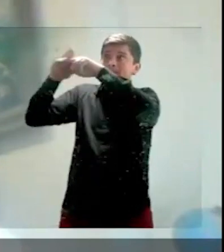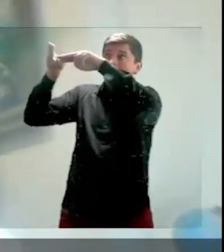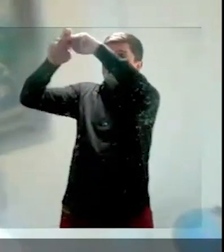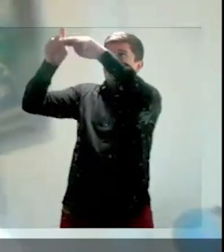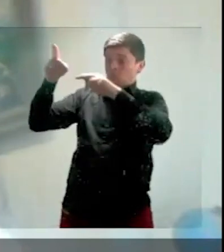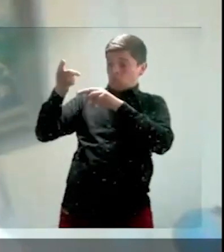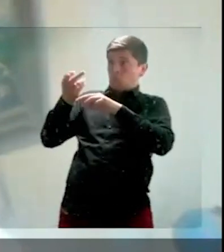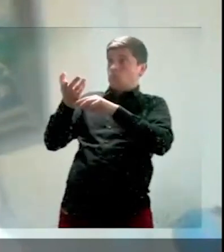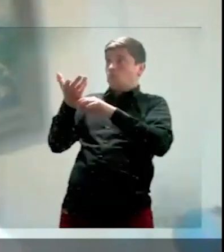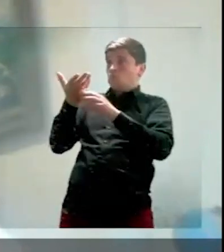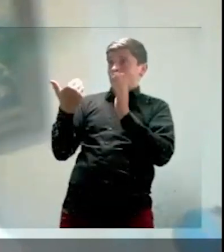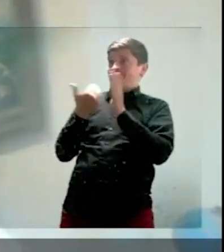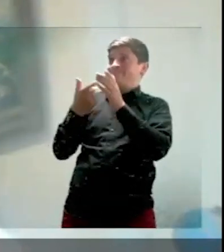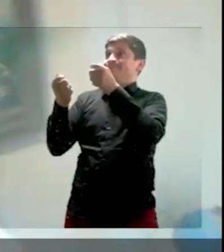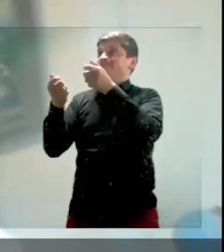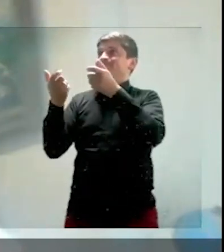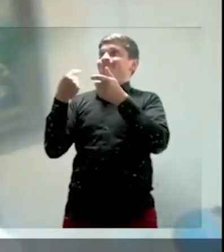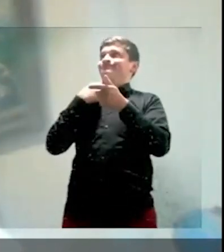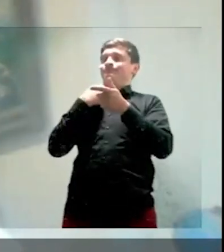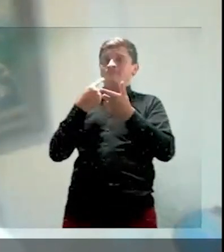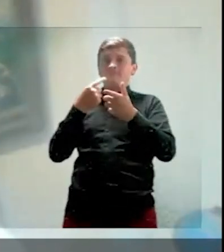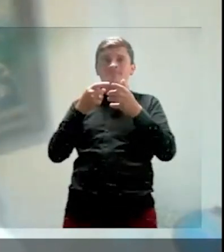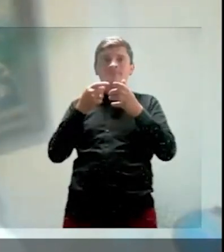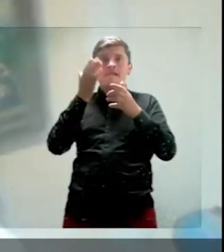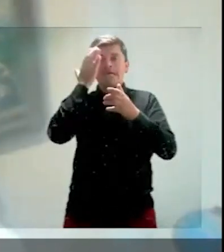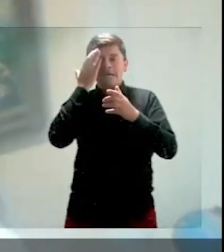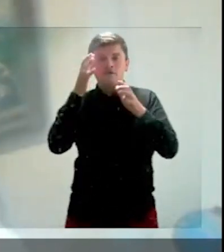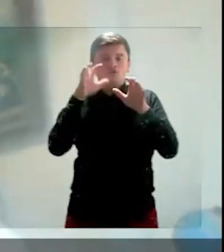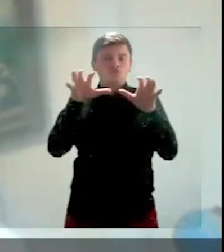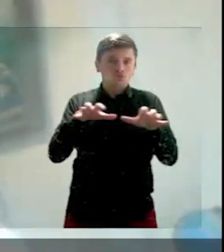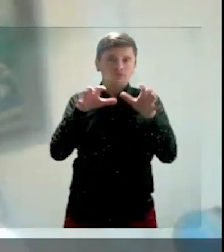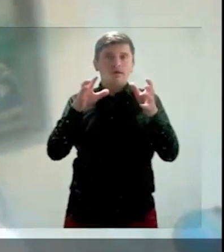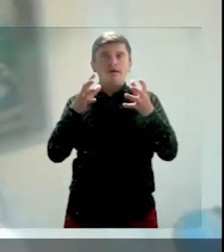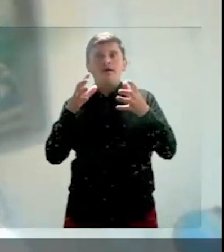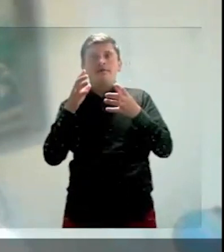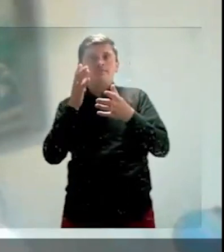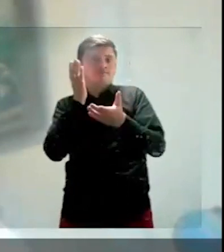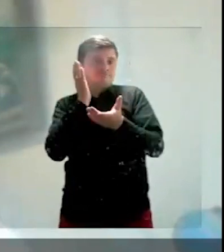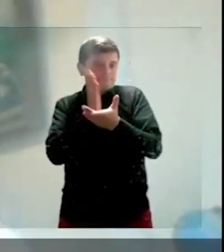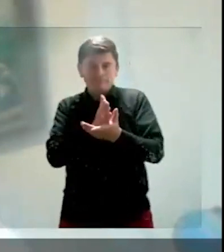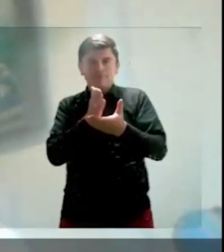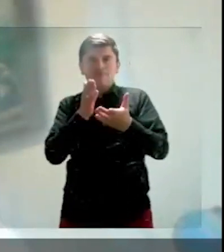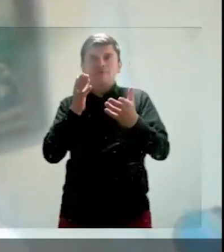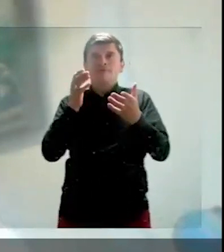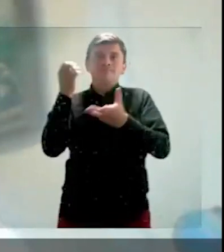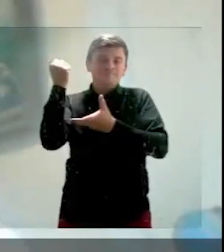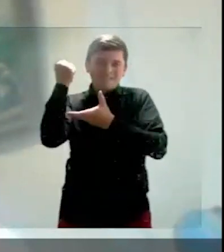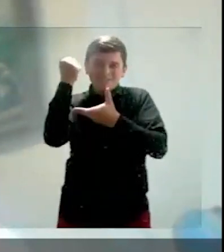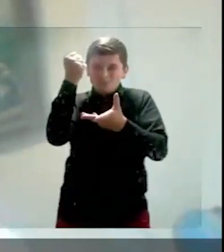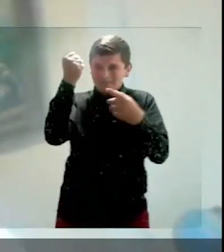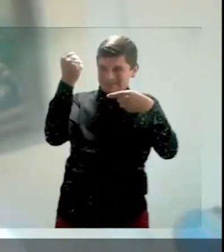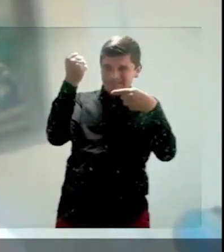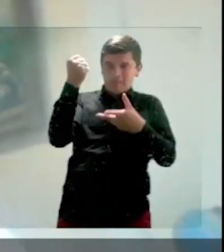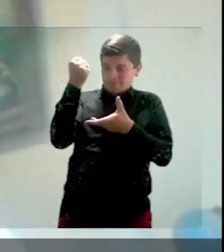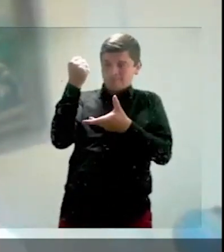requisitos al defecto sustantivo, al defecto fáctico, hay presupuestos muy,